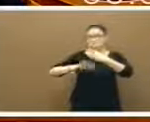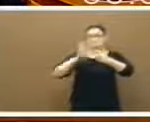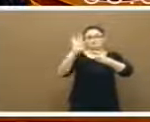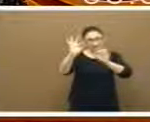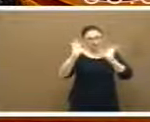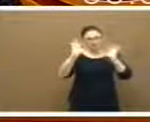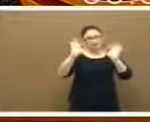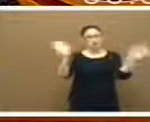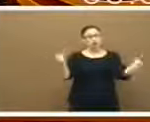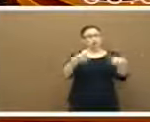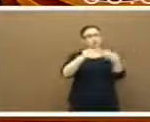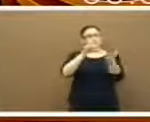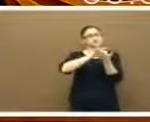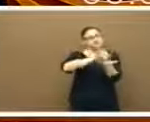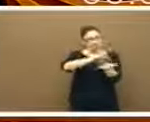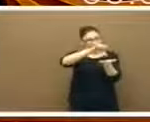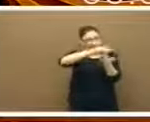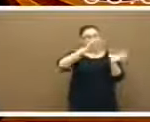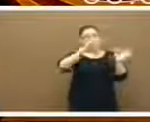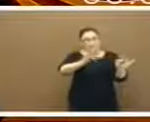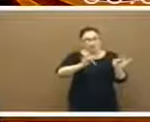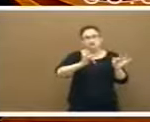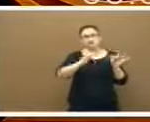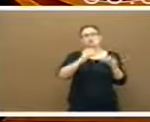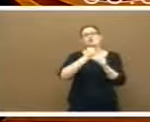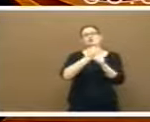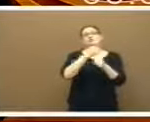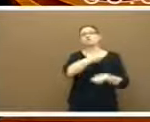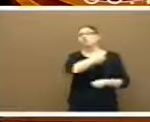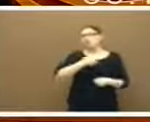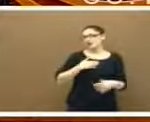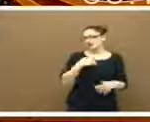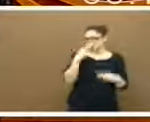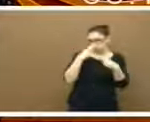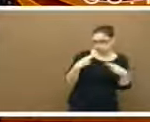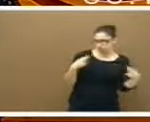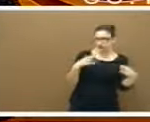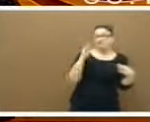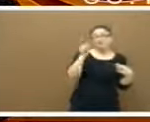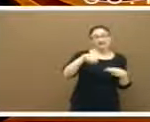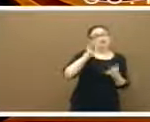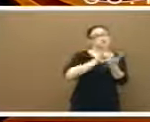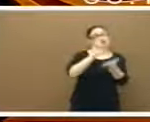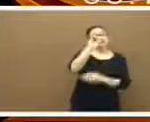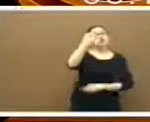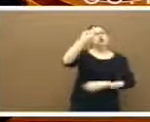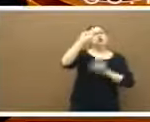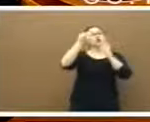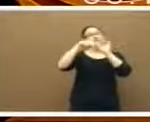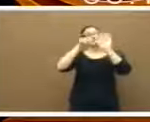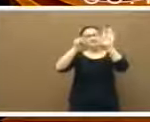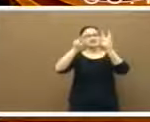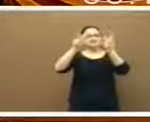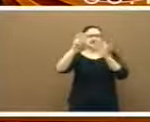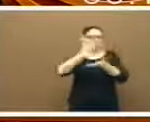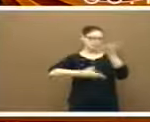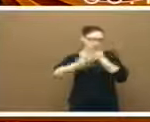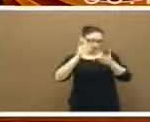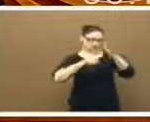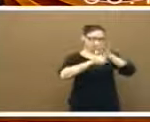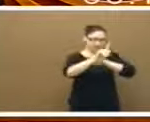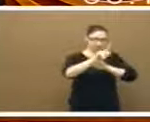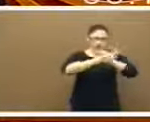al Servicio 03 relativo a la Dirección General de Función Pública y al Servicio 06 referente a la cooperación al desarrollo internacional. En